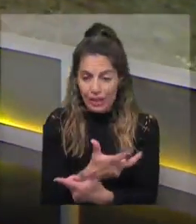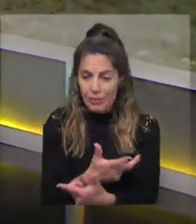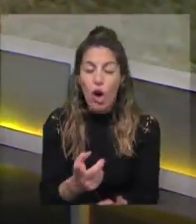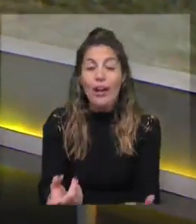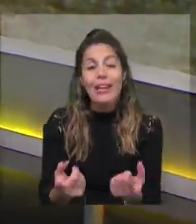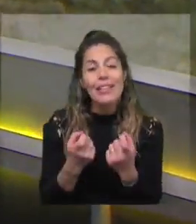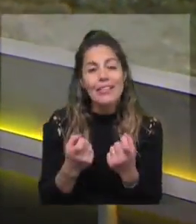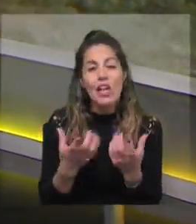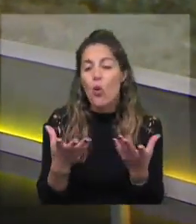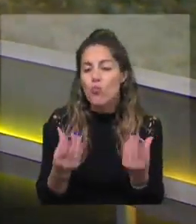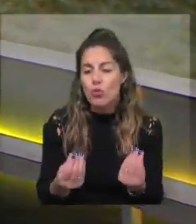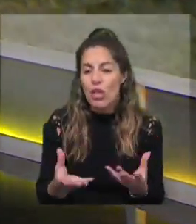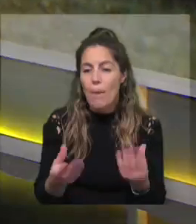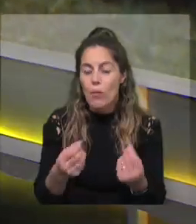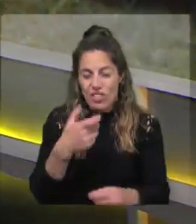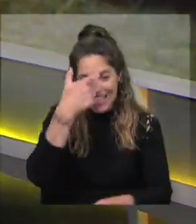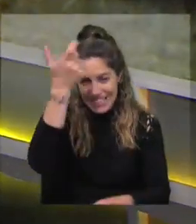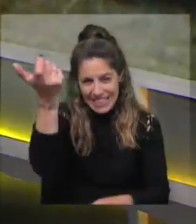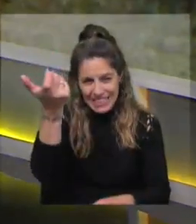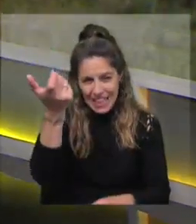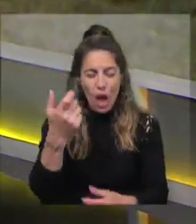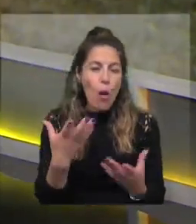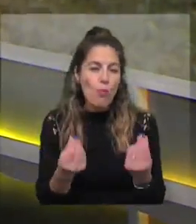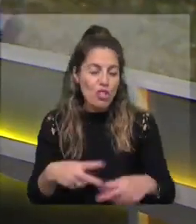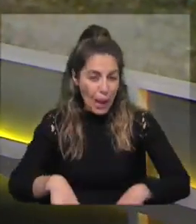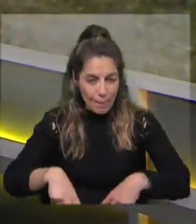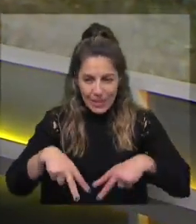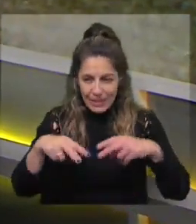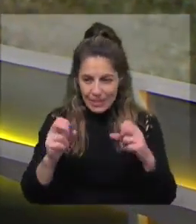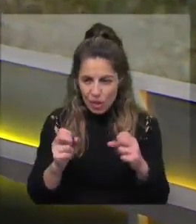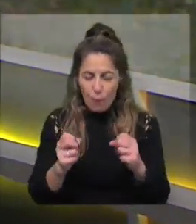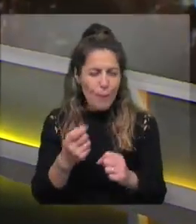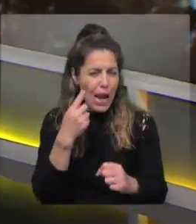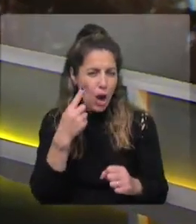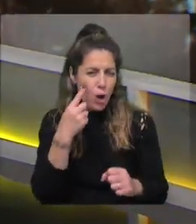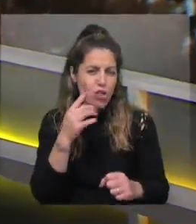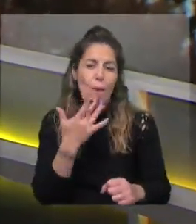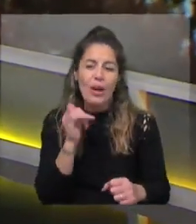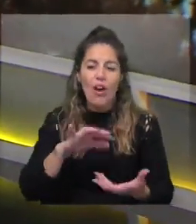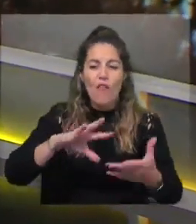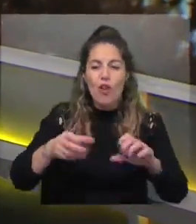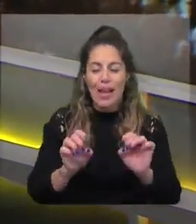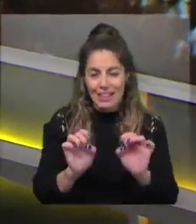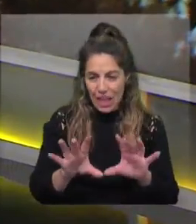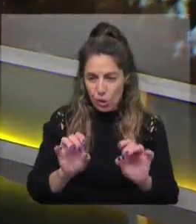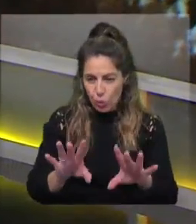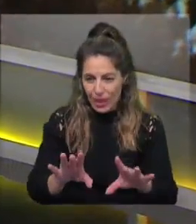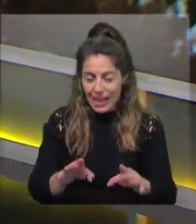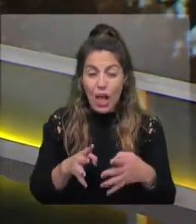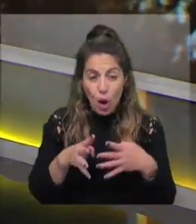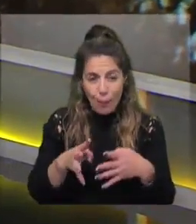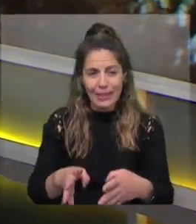falta muchísima ciencia. Hace falta mucha investigación para conocer, por ejemplo, maneras naturales de